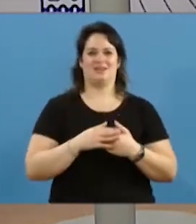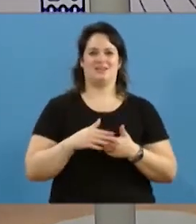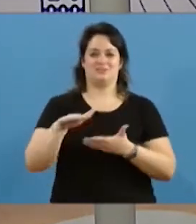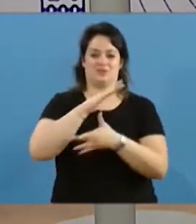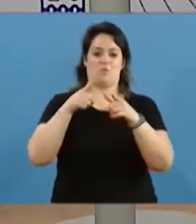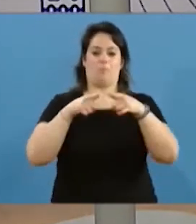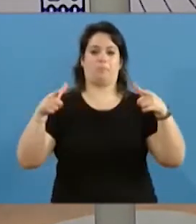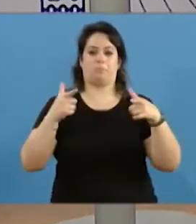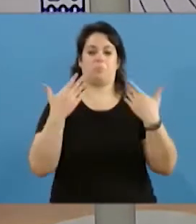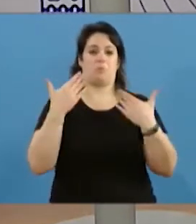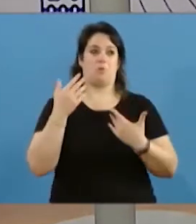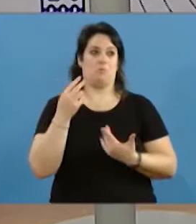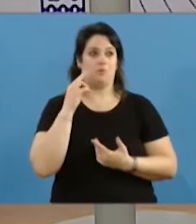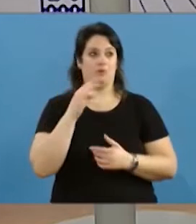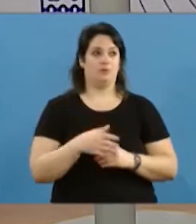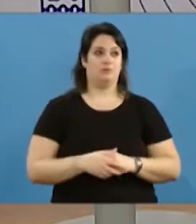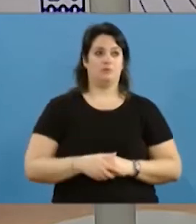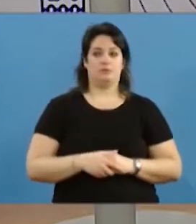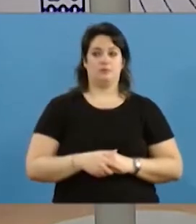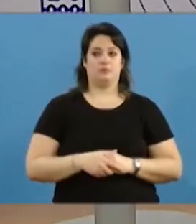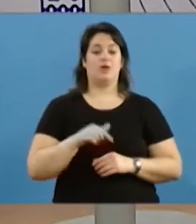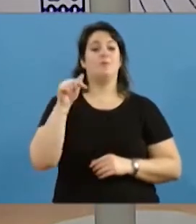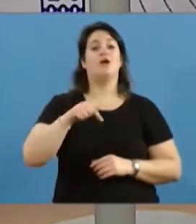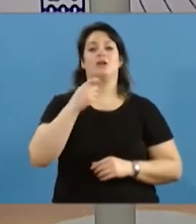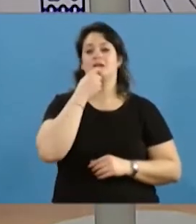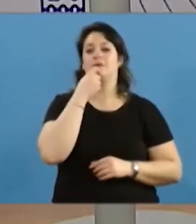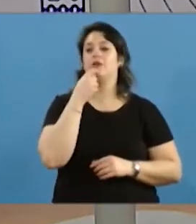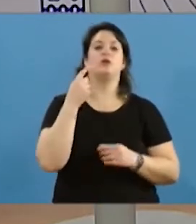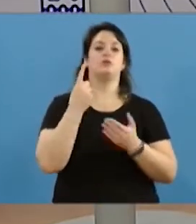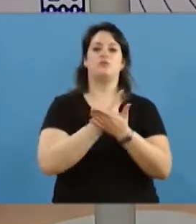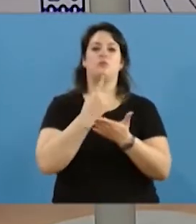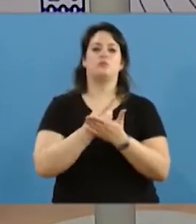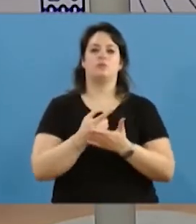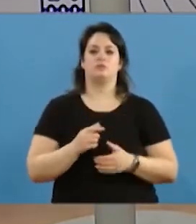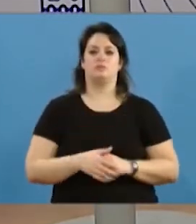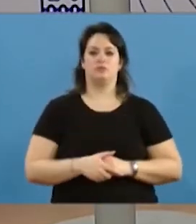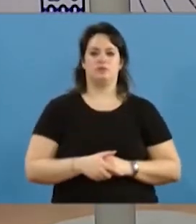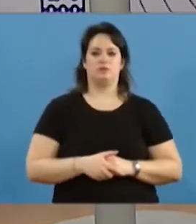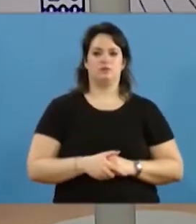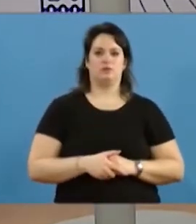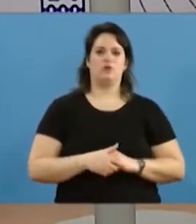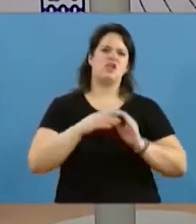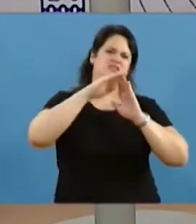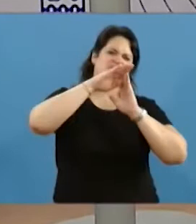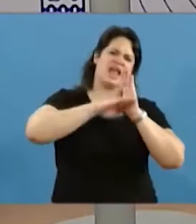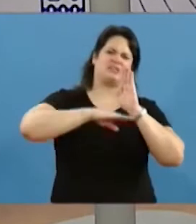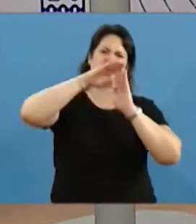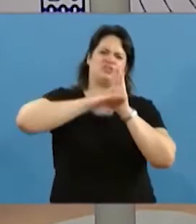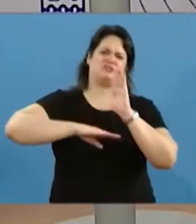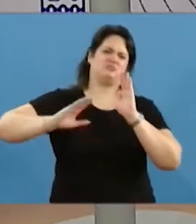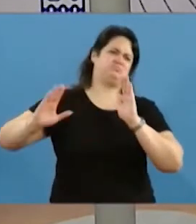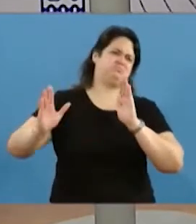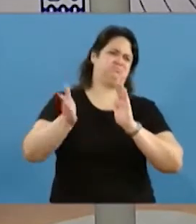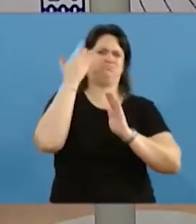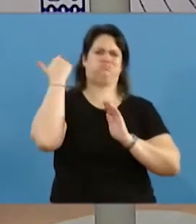poblacionales que yo los puedo dar, uh-huh, ¿sí? Bien. En este caso no los podemos medir porque pensar en todos los textos que existen en el